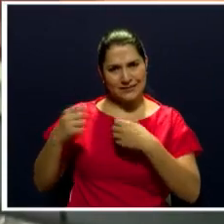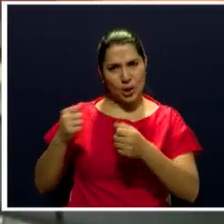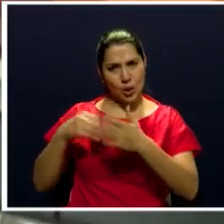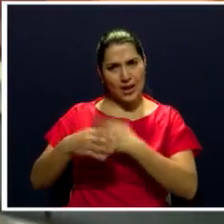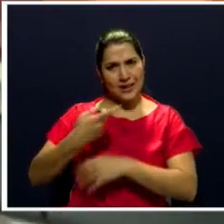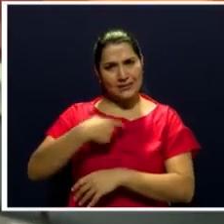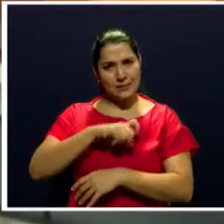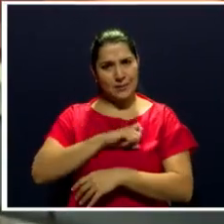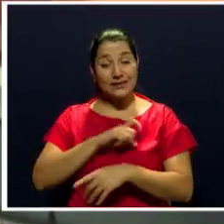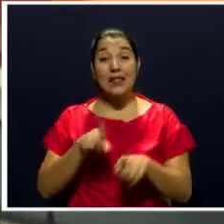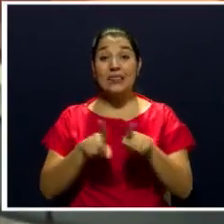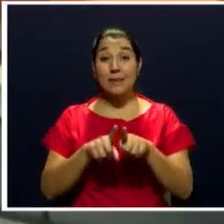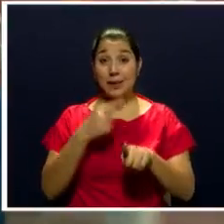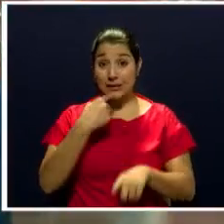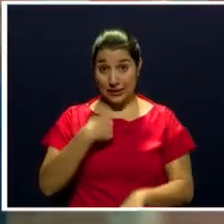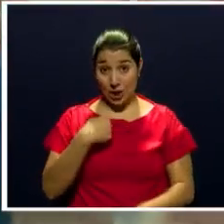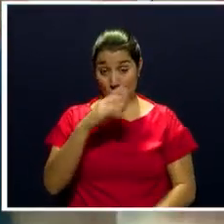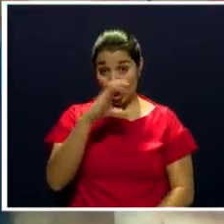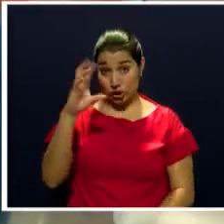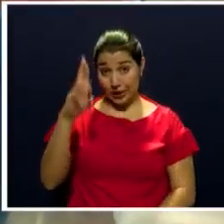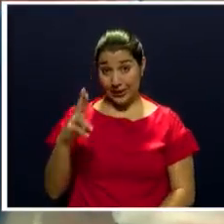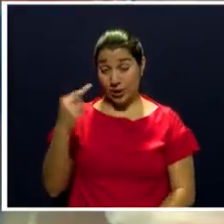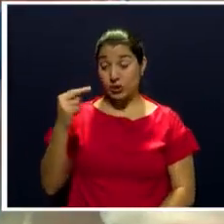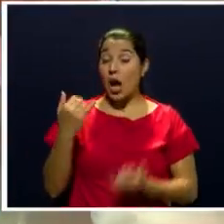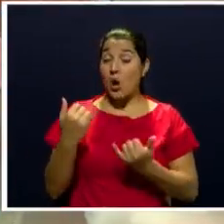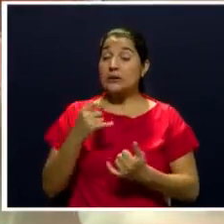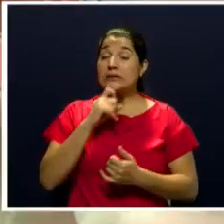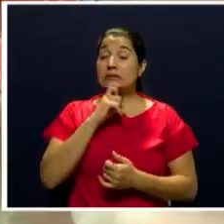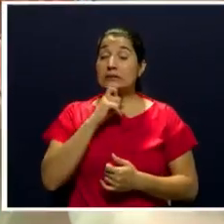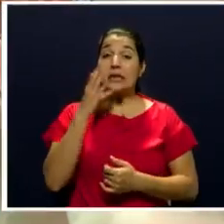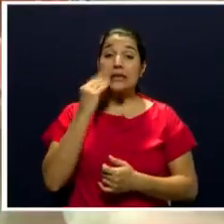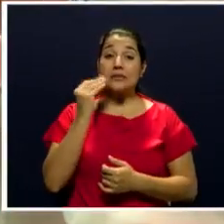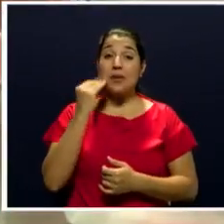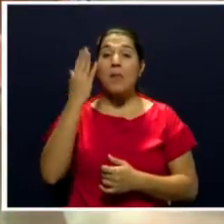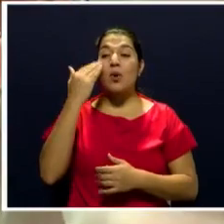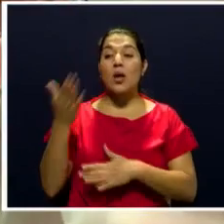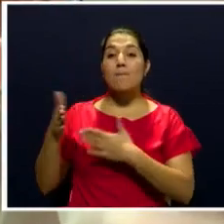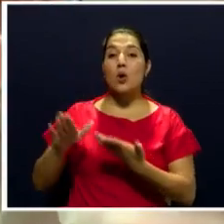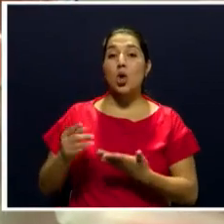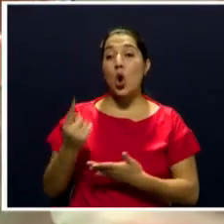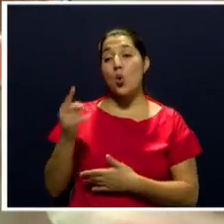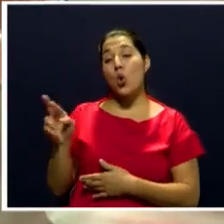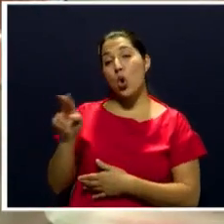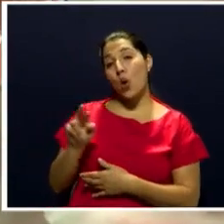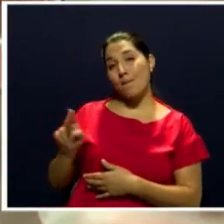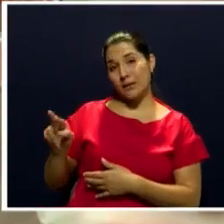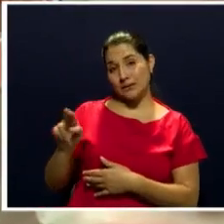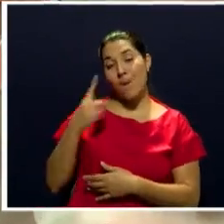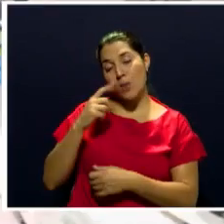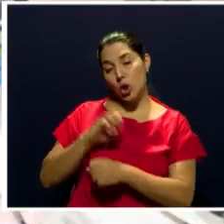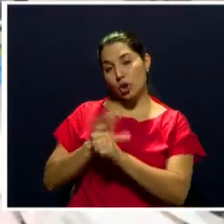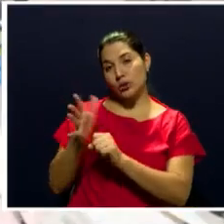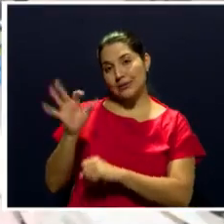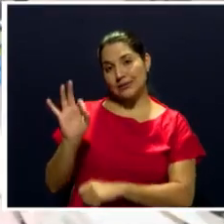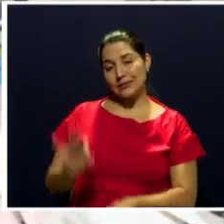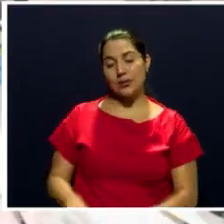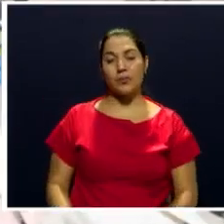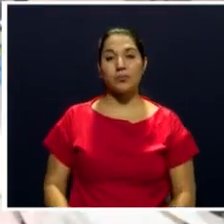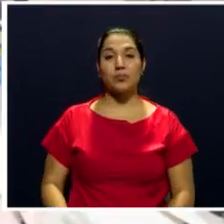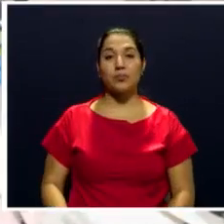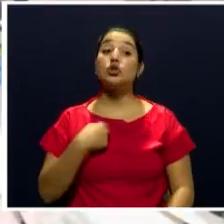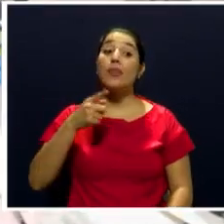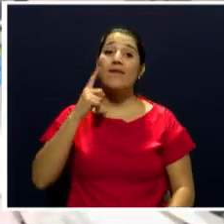su vez, comentó a Costa Rica Noticias que ha vivido una dura experiencia con la muerte de uno de sus colegas a manos del virus. Tengo que